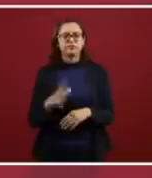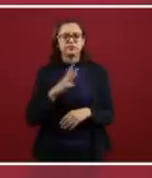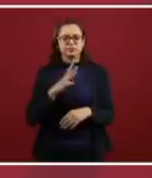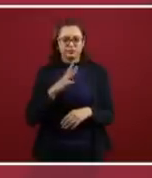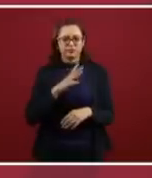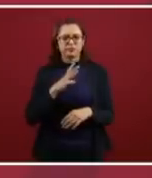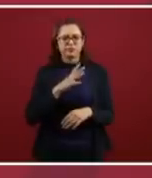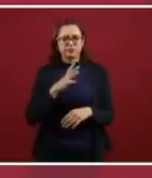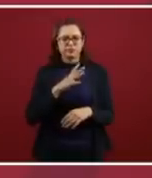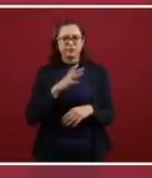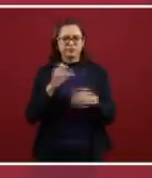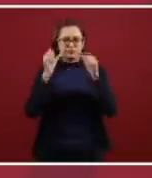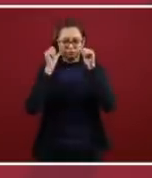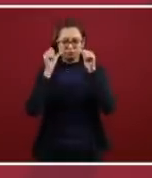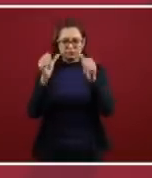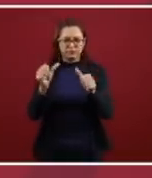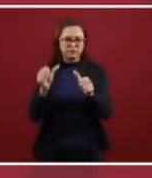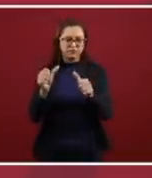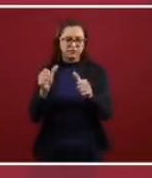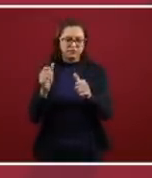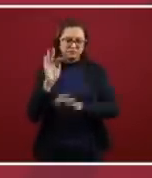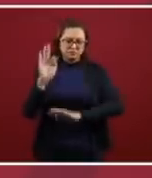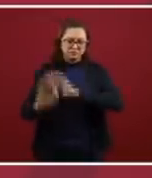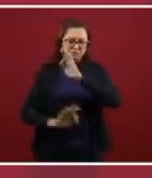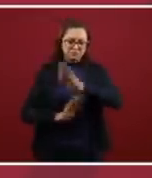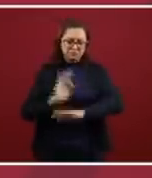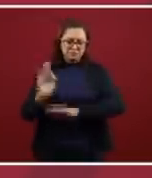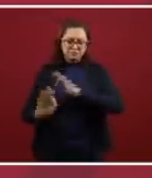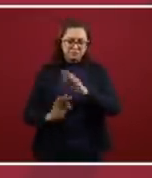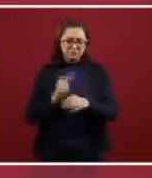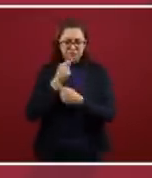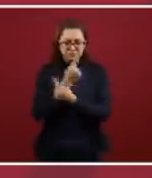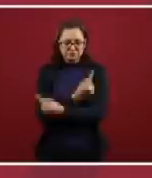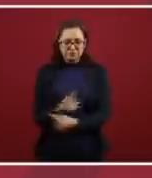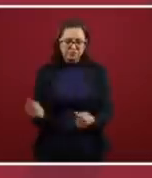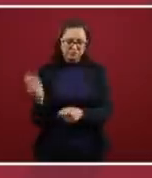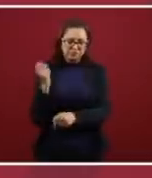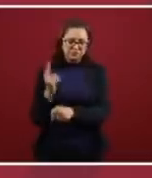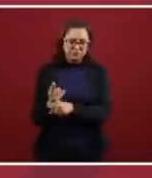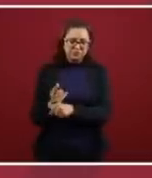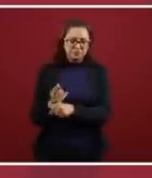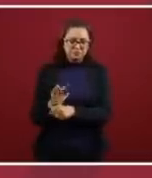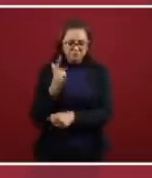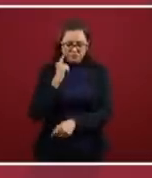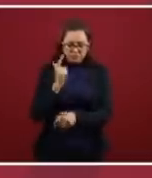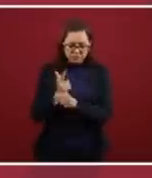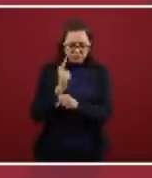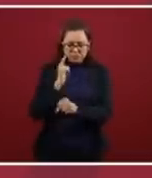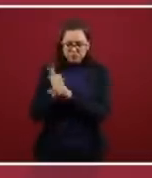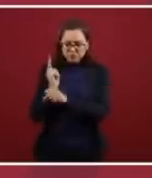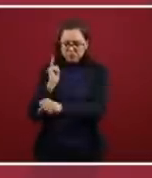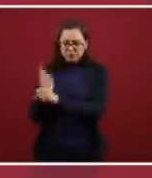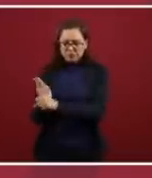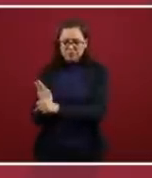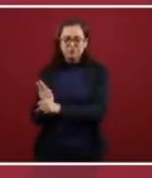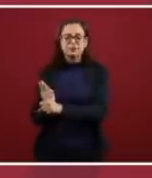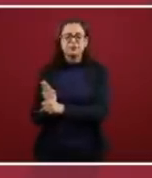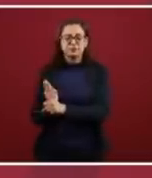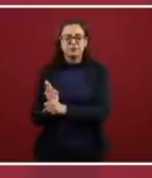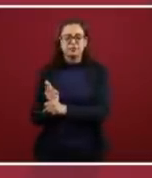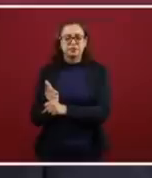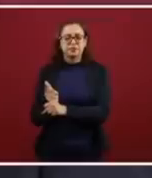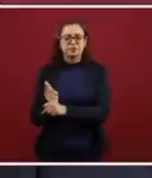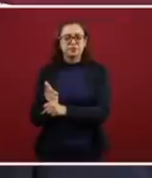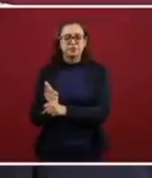atención temprana a los niños para detectar a tiempo, ¿sí?,